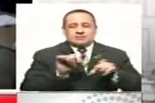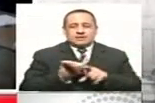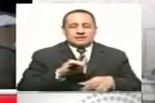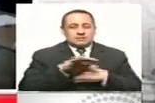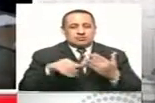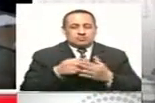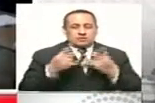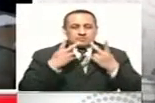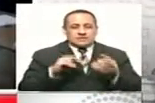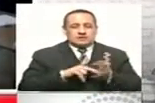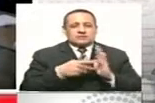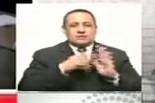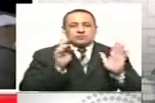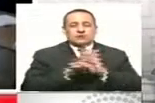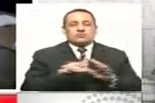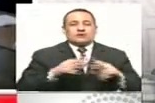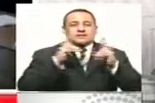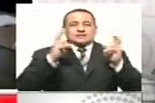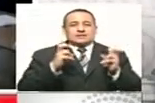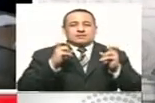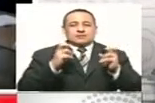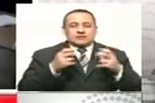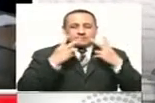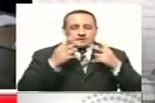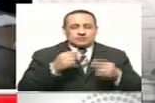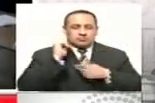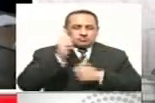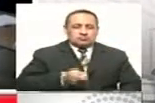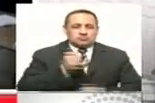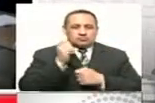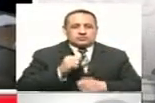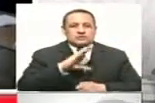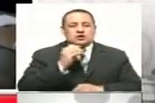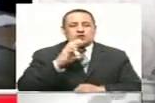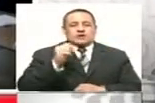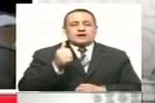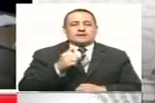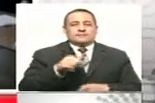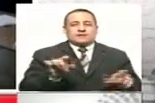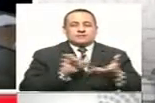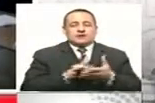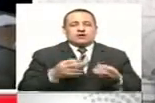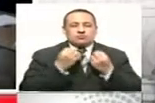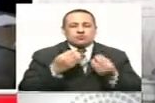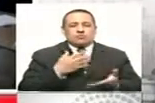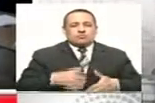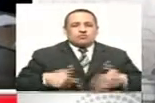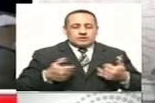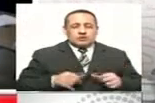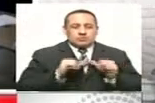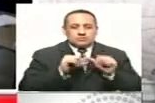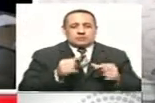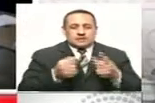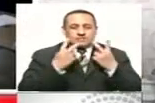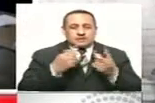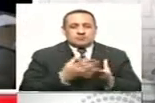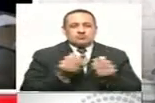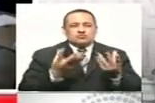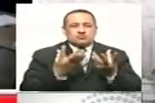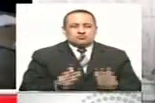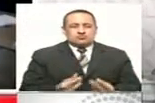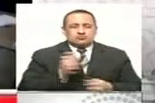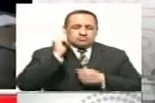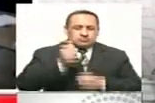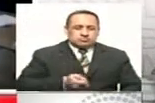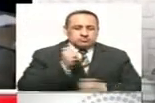supuesto, todo lo que es el tema de cultivos ilícitos de coca, ¿no? Y cómo se apoya más bien a los pequeños productores